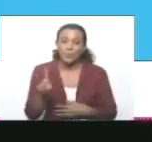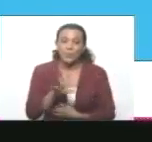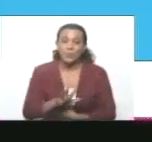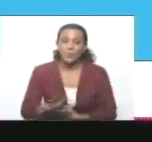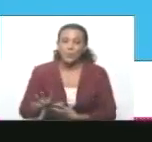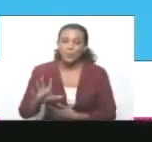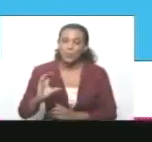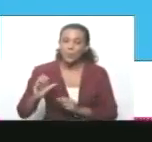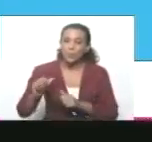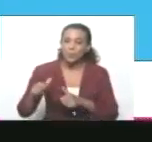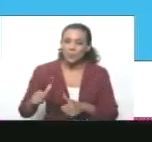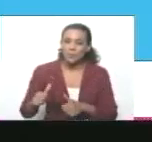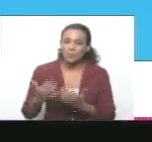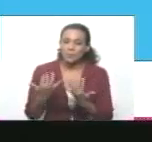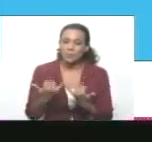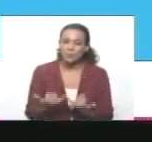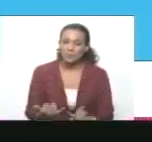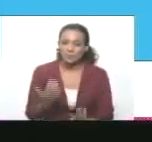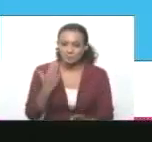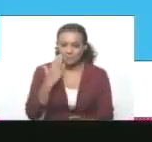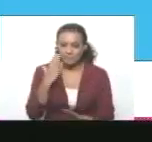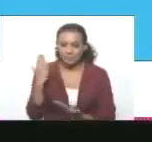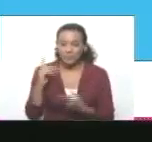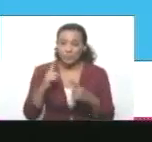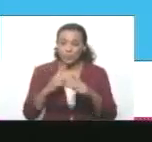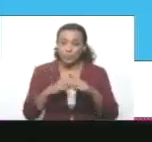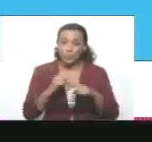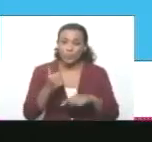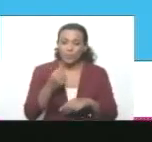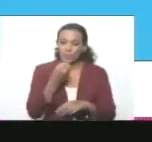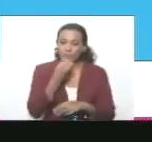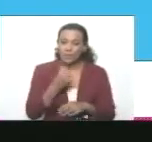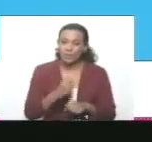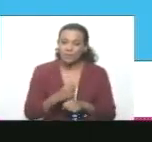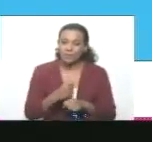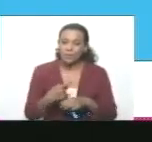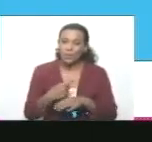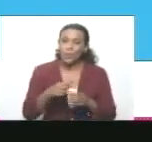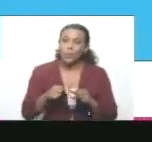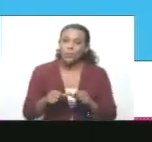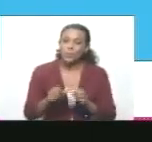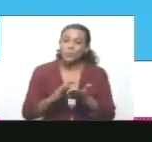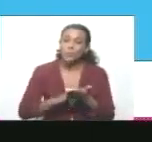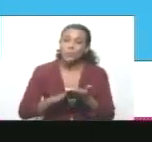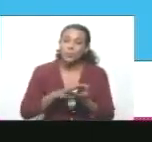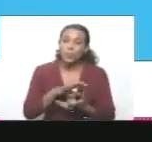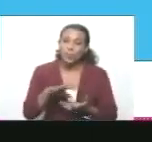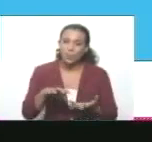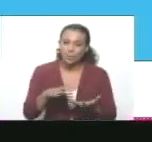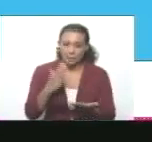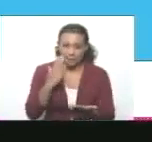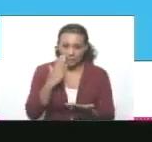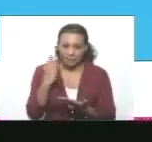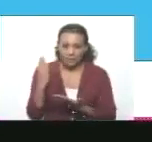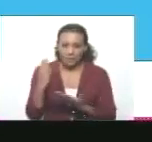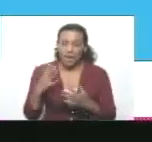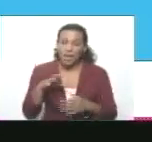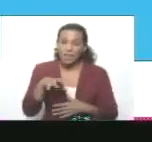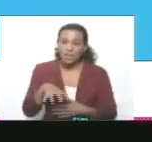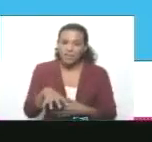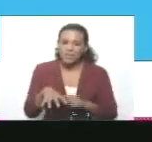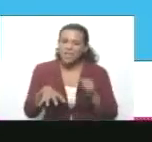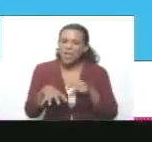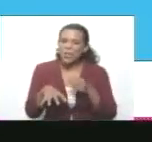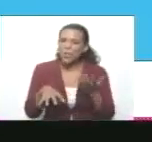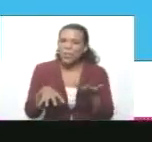lo que comenzamos de inmediato. En el 1x10 del buen gobierno, continuamos resolviendo casos. El estado protagonista